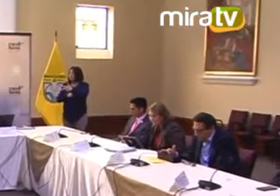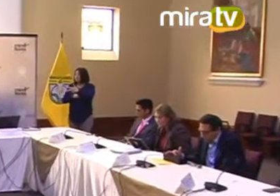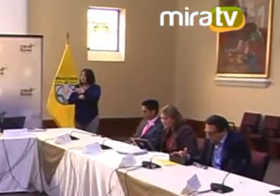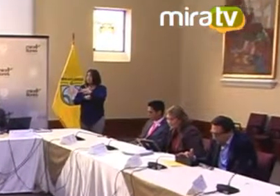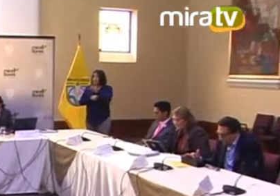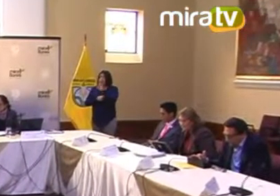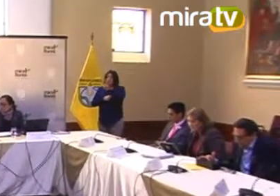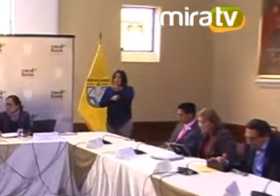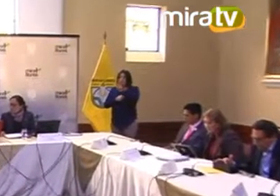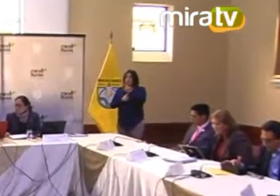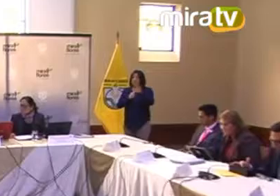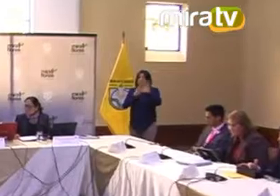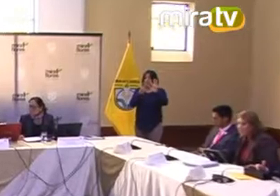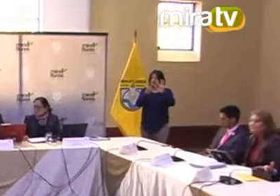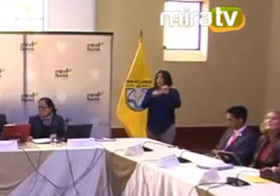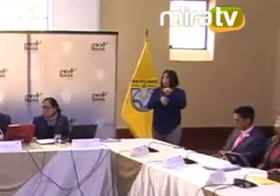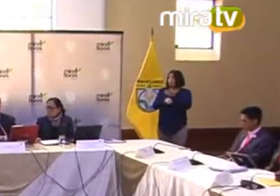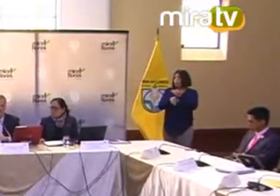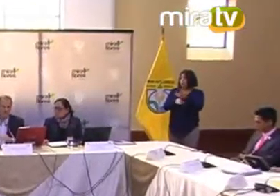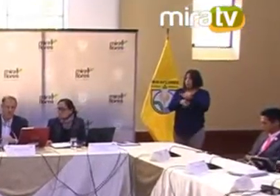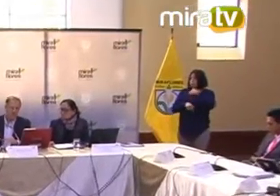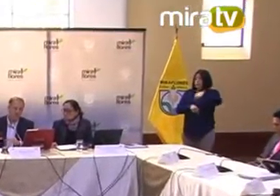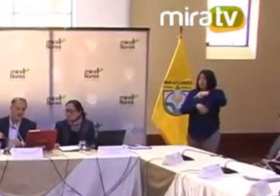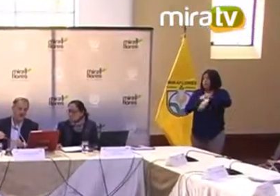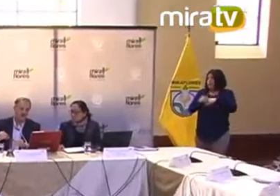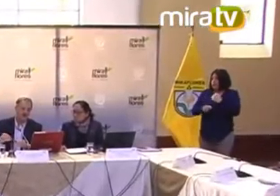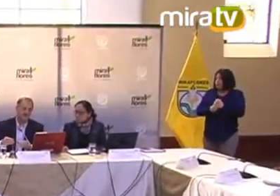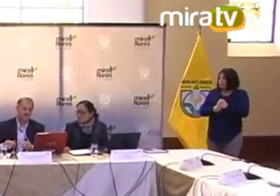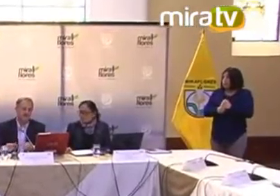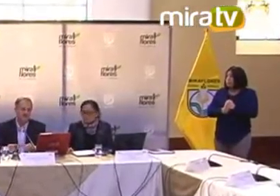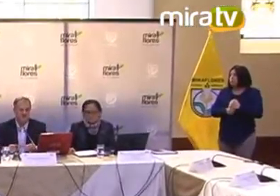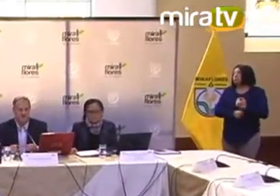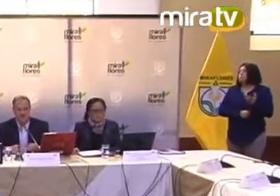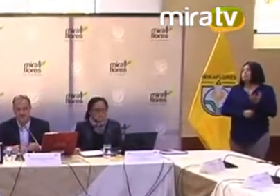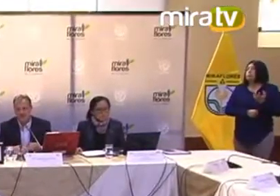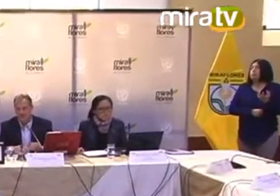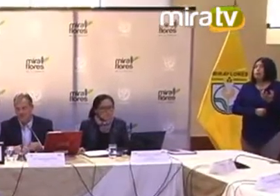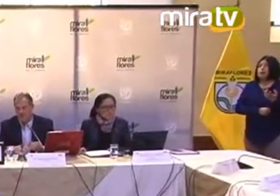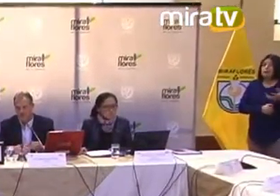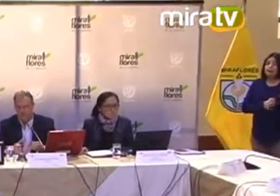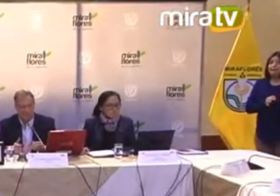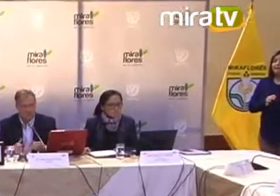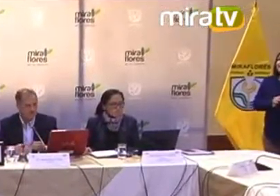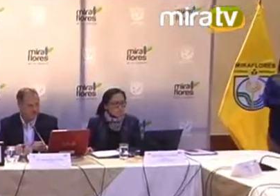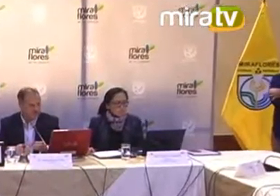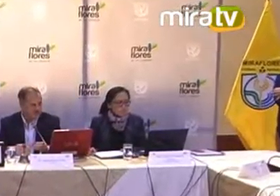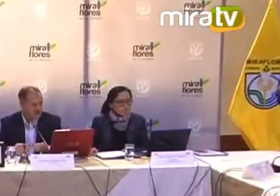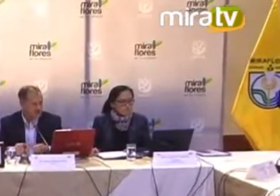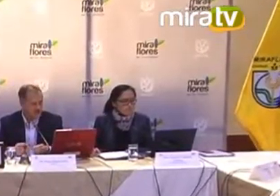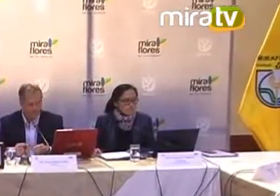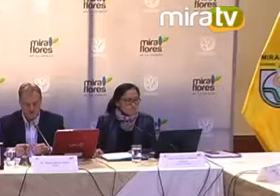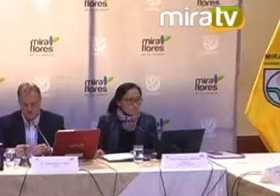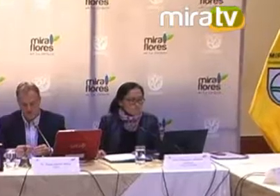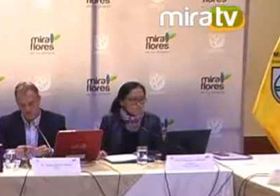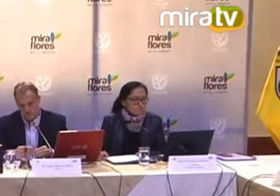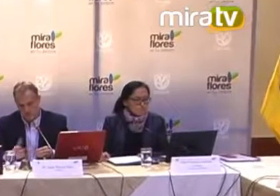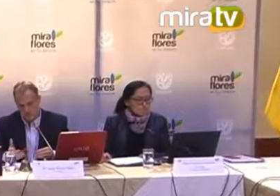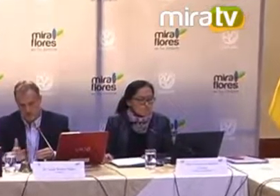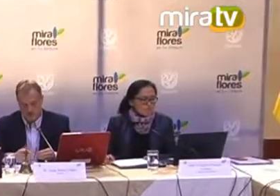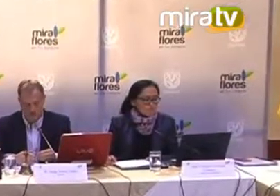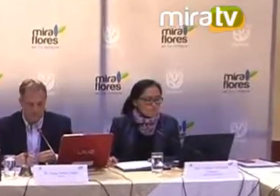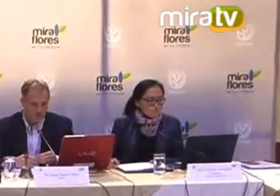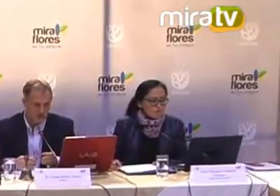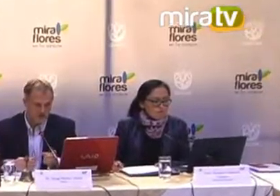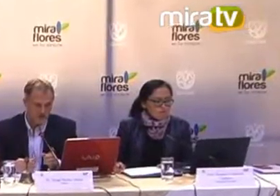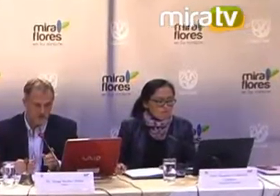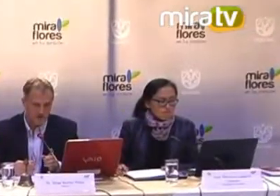día 27 de julio de este año, con ocasión de la transferencia del mando, algunos presidentes